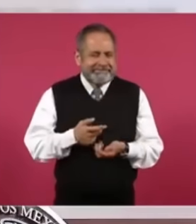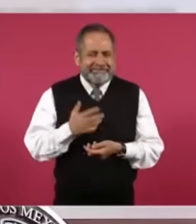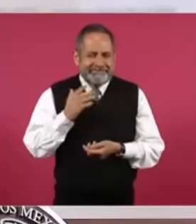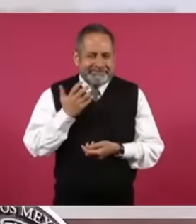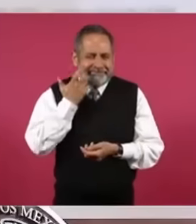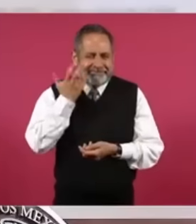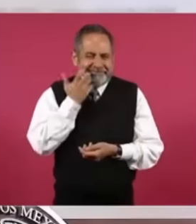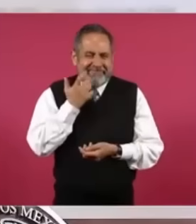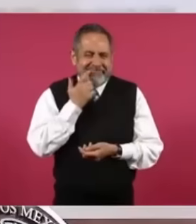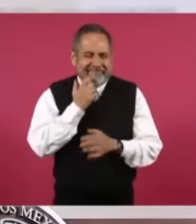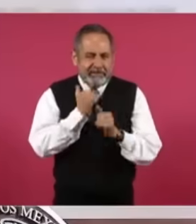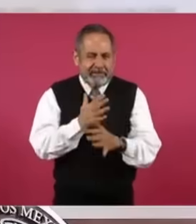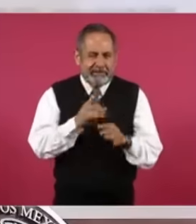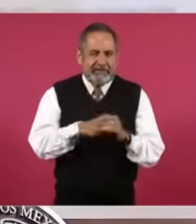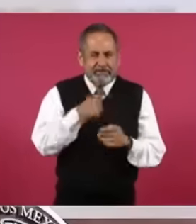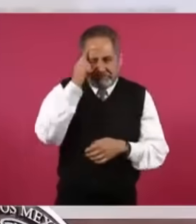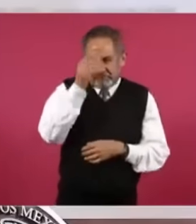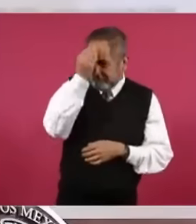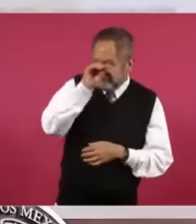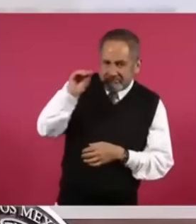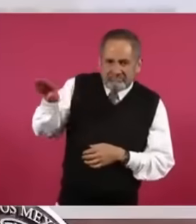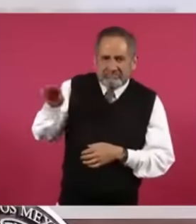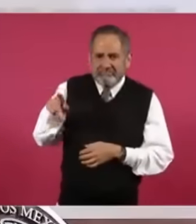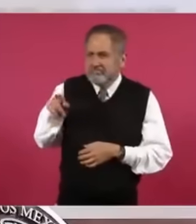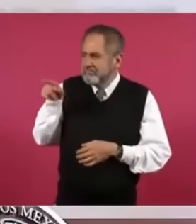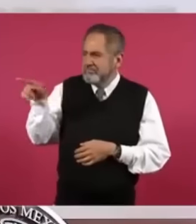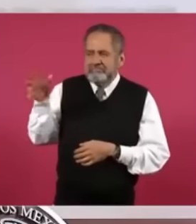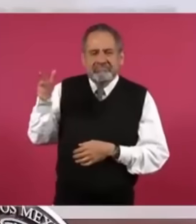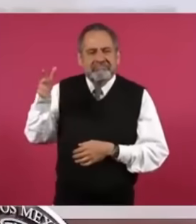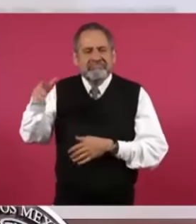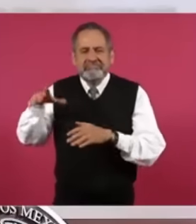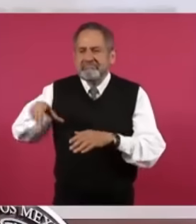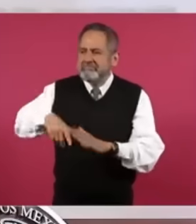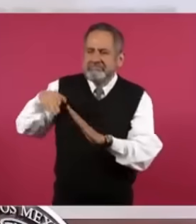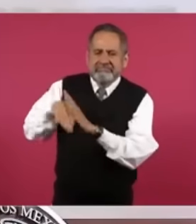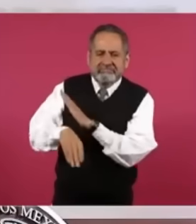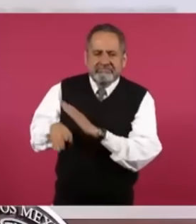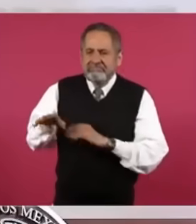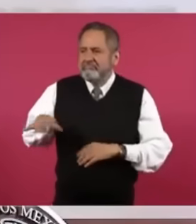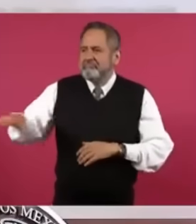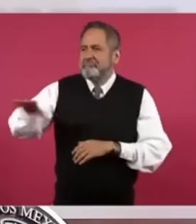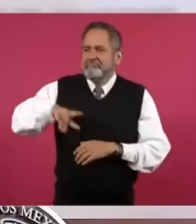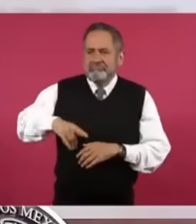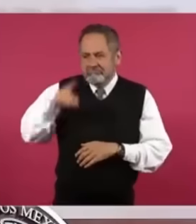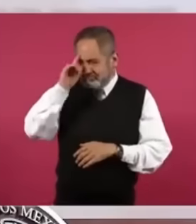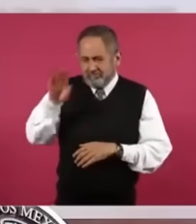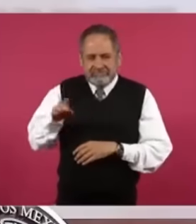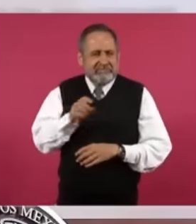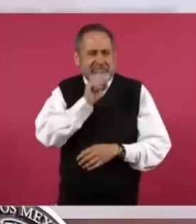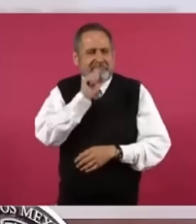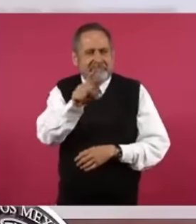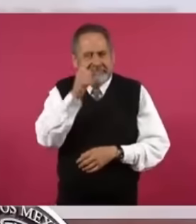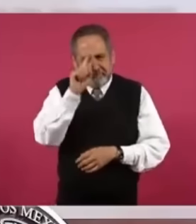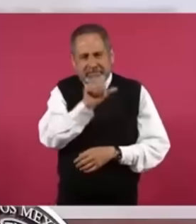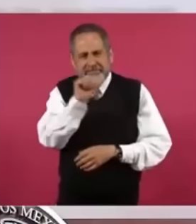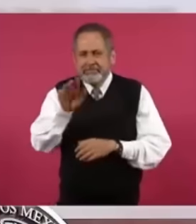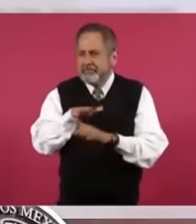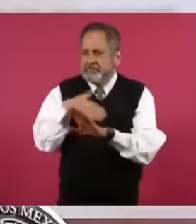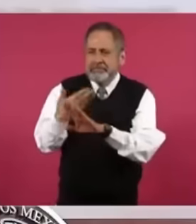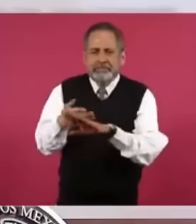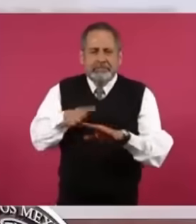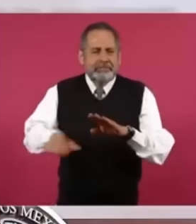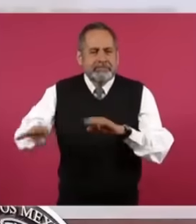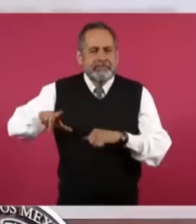para intentar debilitar gobiernos democráticos, sobre todo en América Latina. Pero hay estrategias